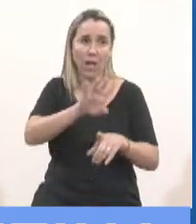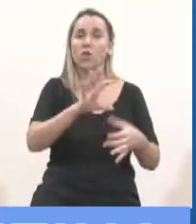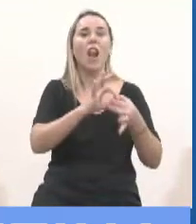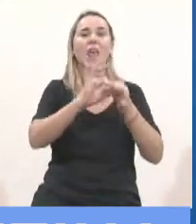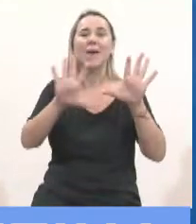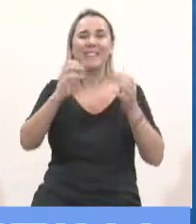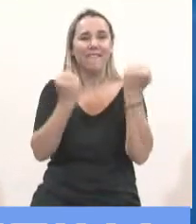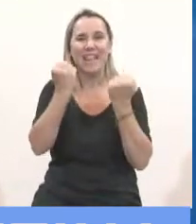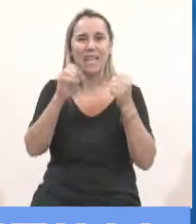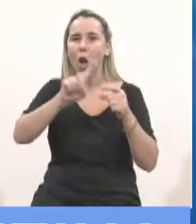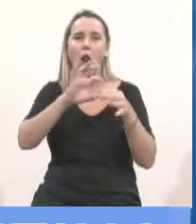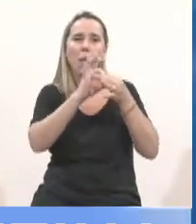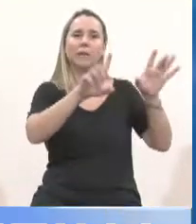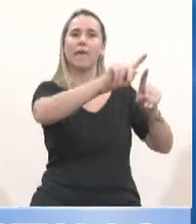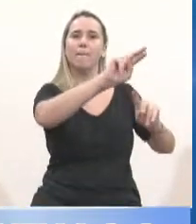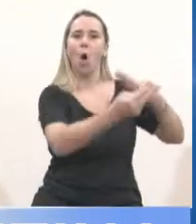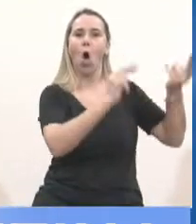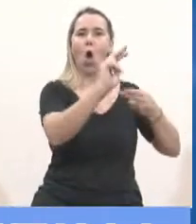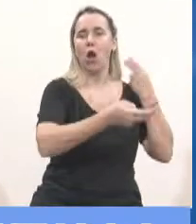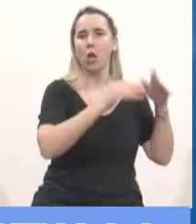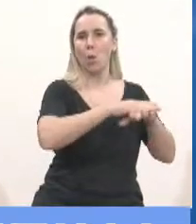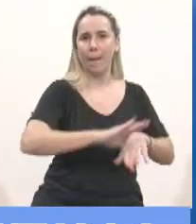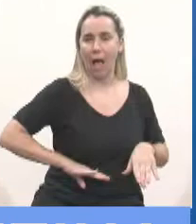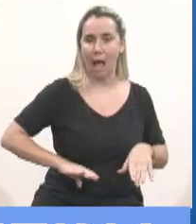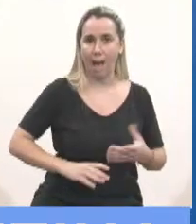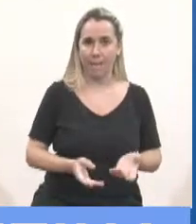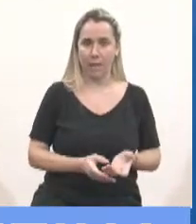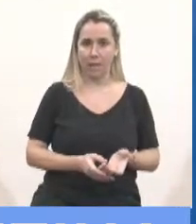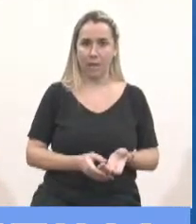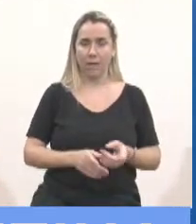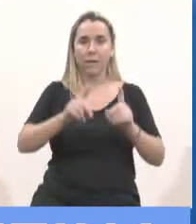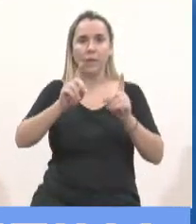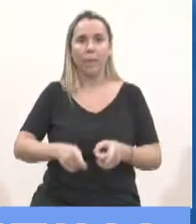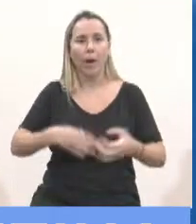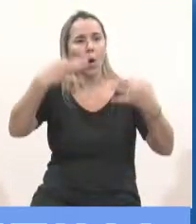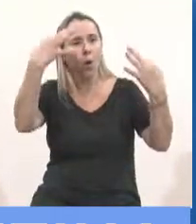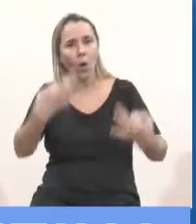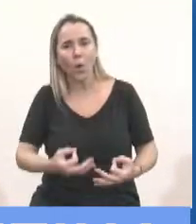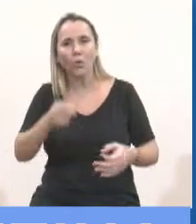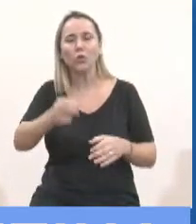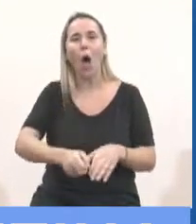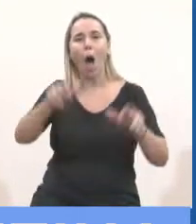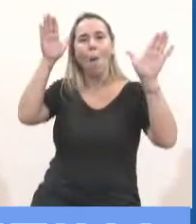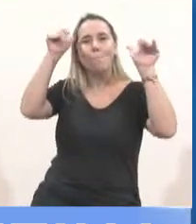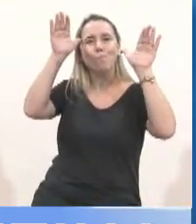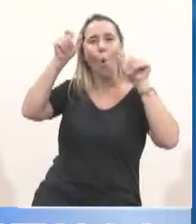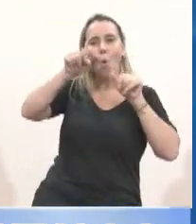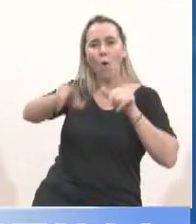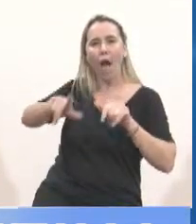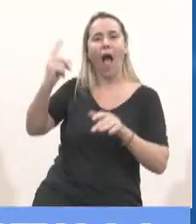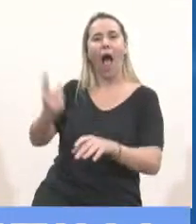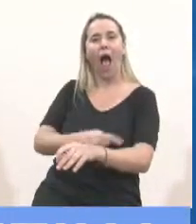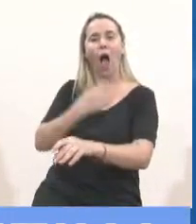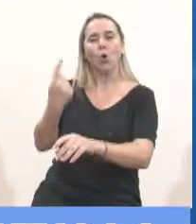hambre. O la teoría de la, como decían, la mula del gallego, que justo que se acostumbró a no comer, se